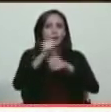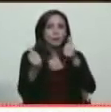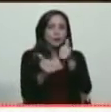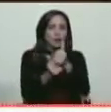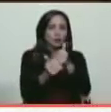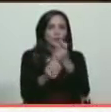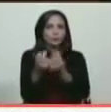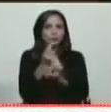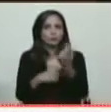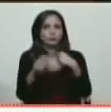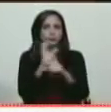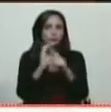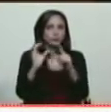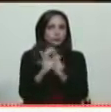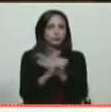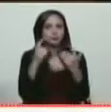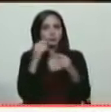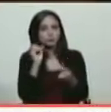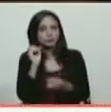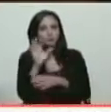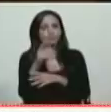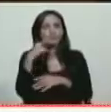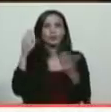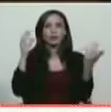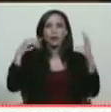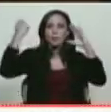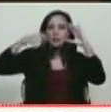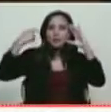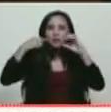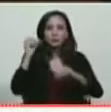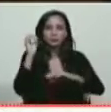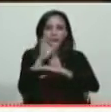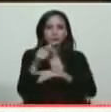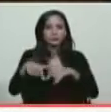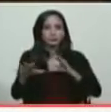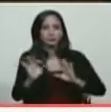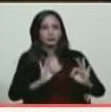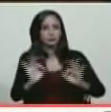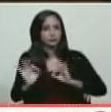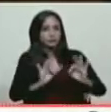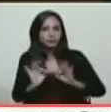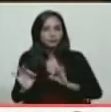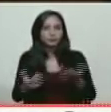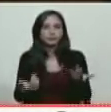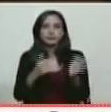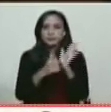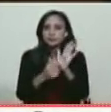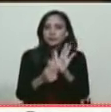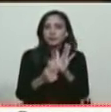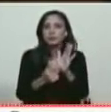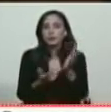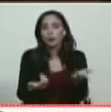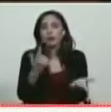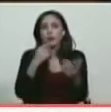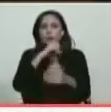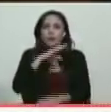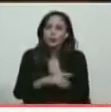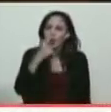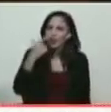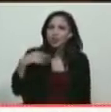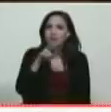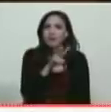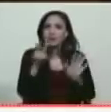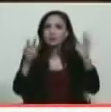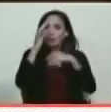Chubby Pérez, el día de hoy, luego de la proyección de este documental acá en el Teatro Principal, que daba cuenta, por supuesto, de los hechos históricos que ocurrieron